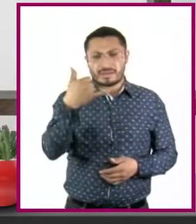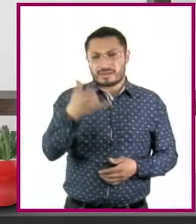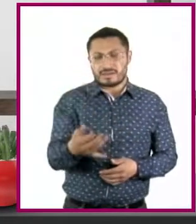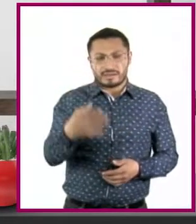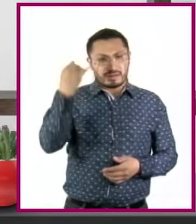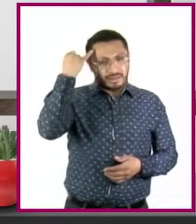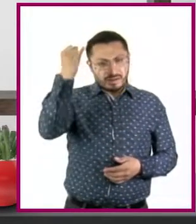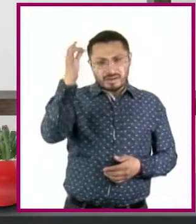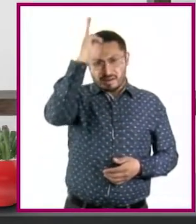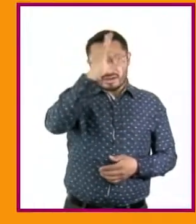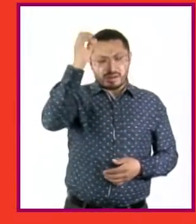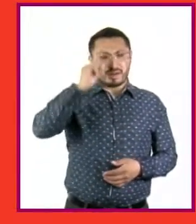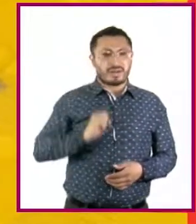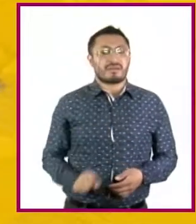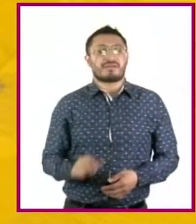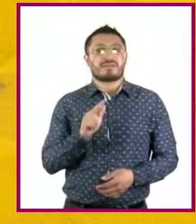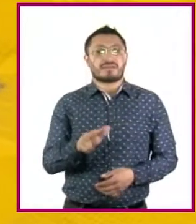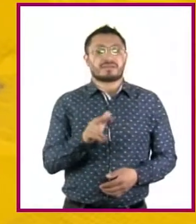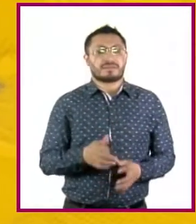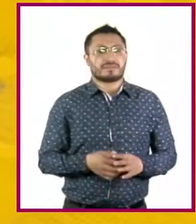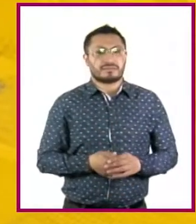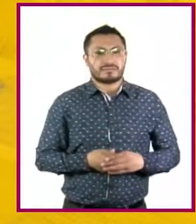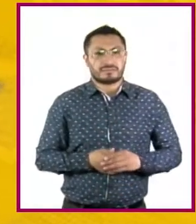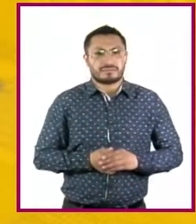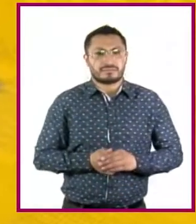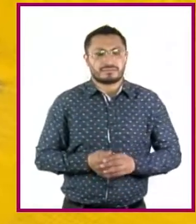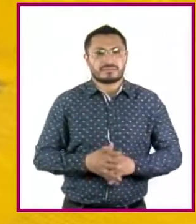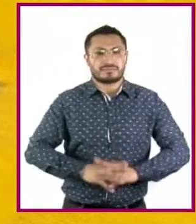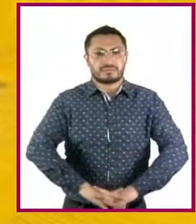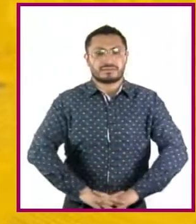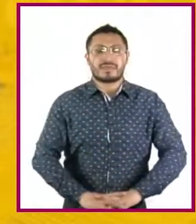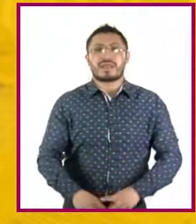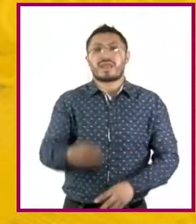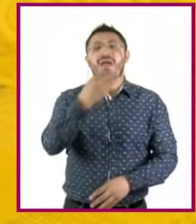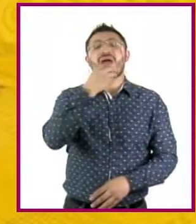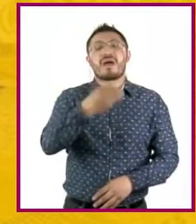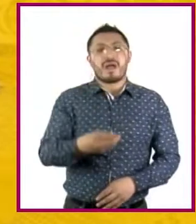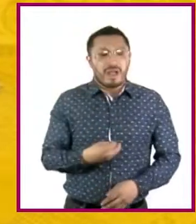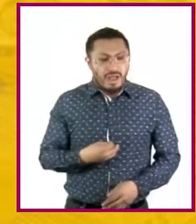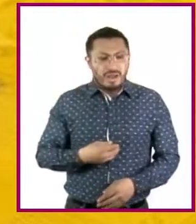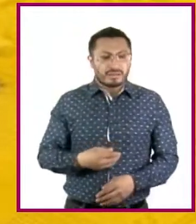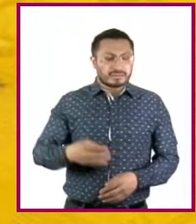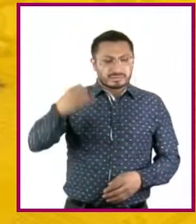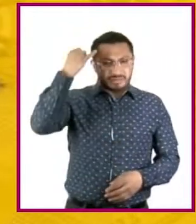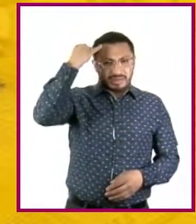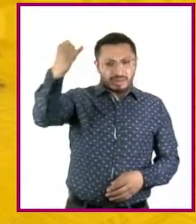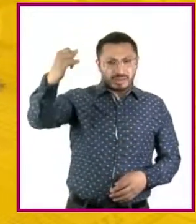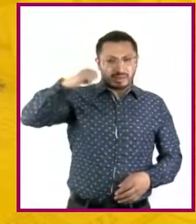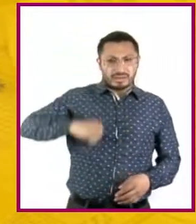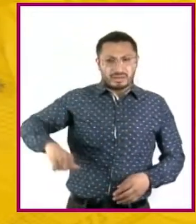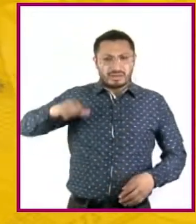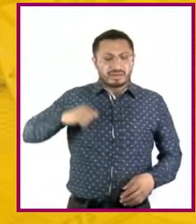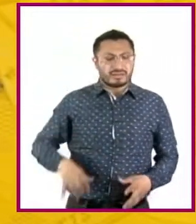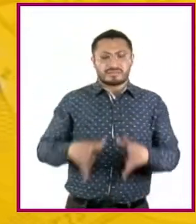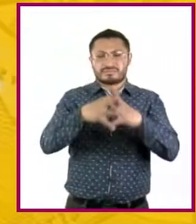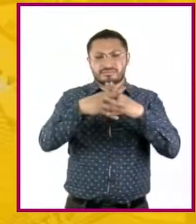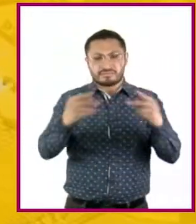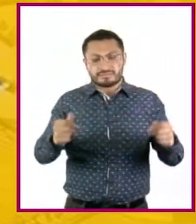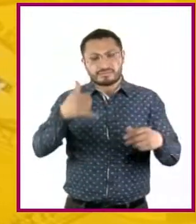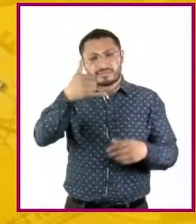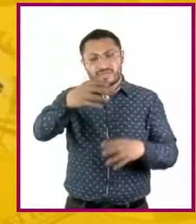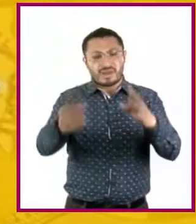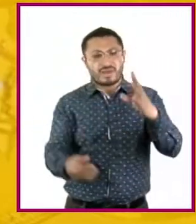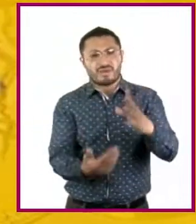filosófico del siglo XVIII. A pesar del desmoronamiento de viejos puntos de vista y del surgimiento de una nueva